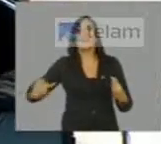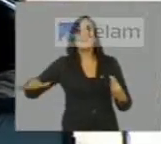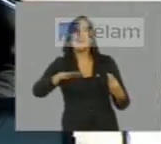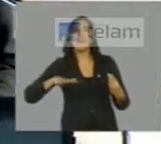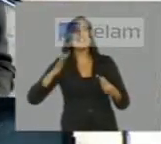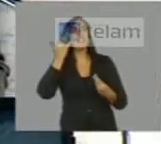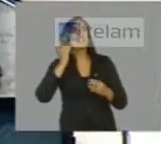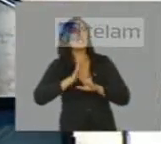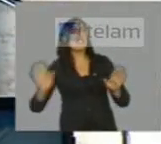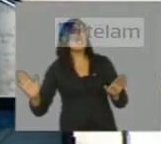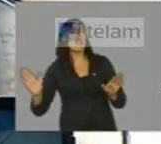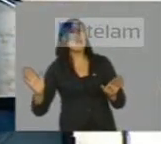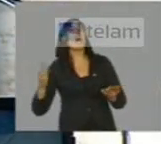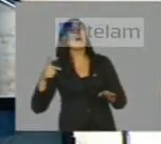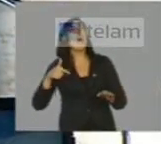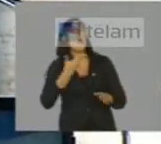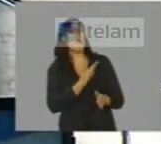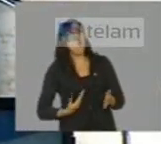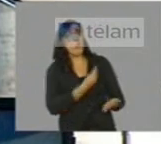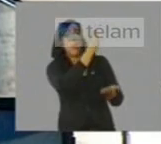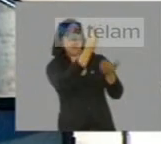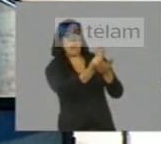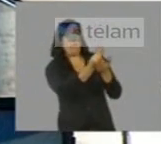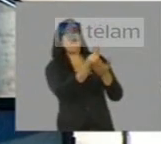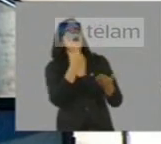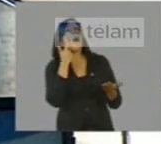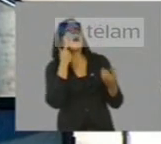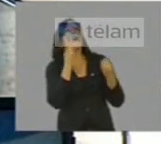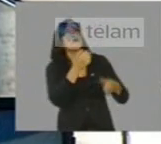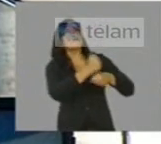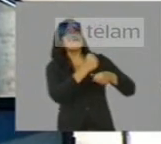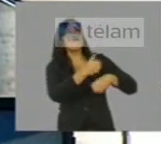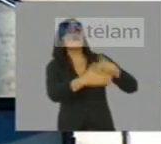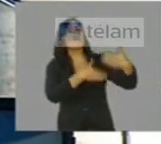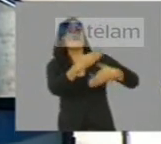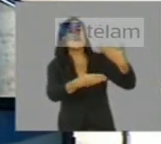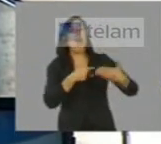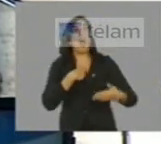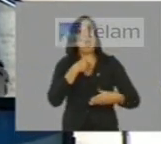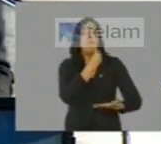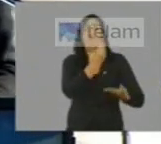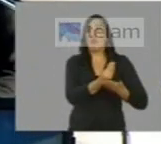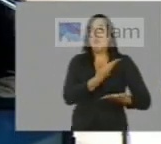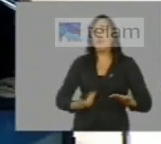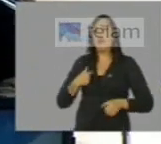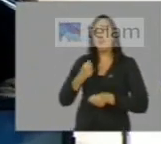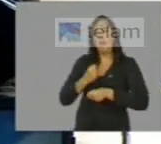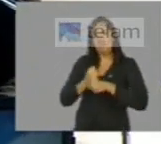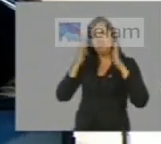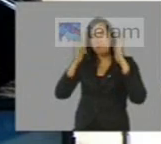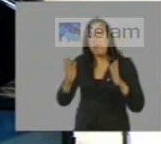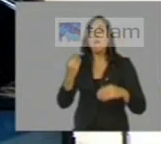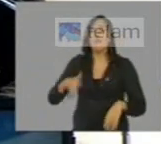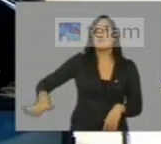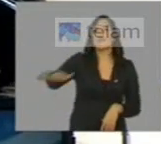a través de la acción de gobierno, que se está gobernando realmente para todos los argentinos, pero